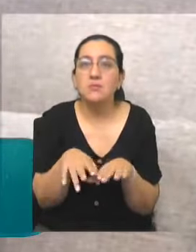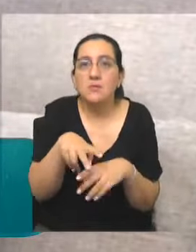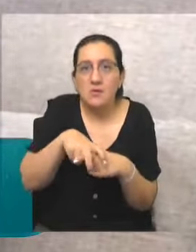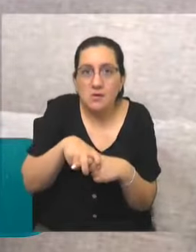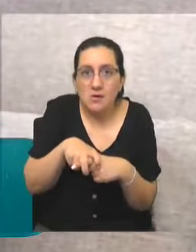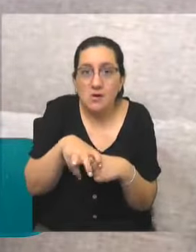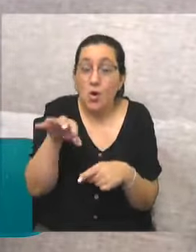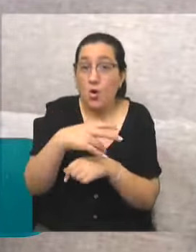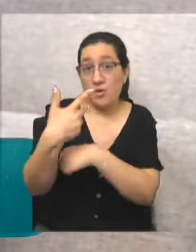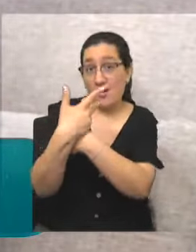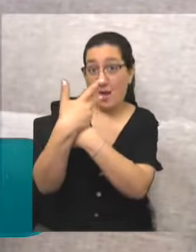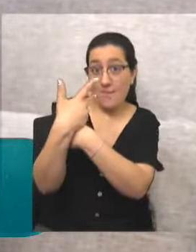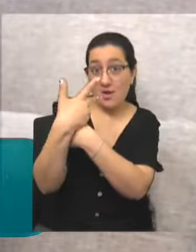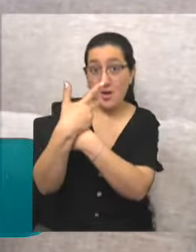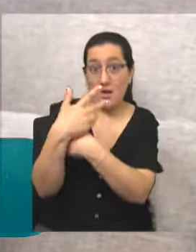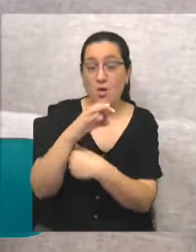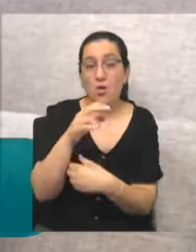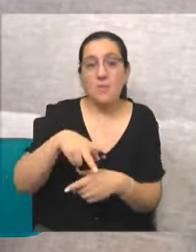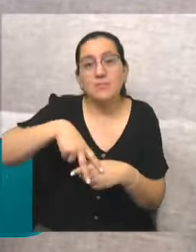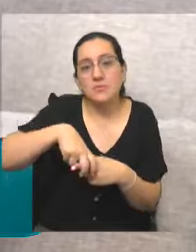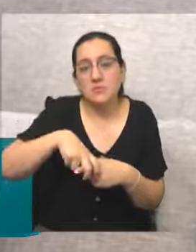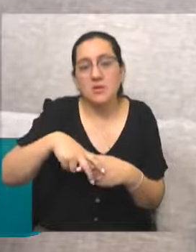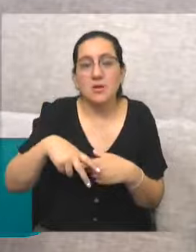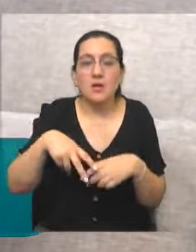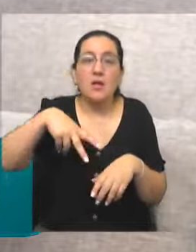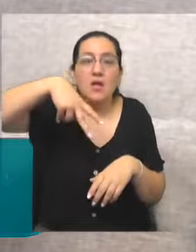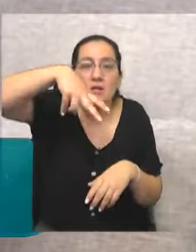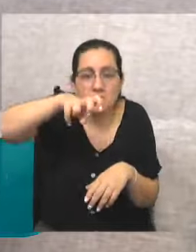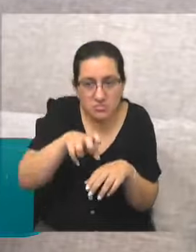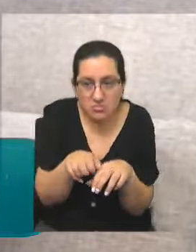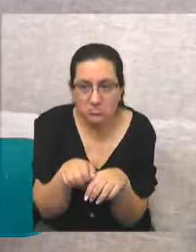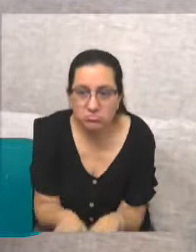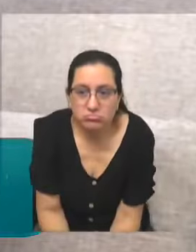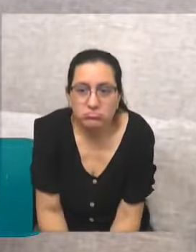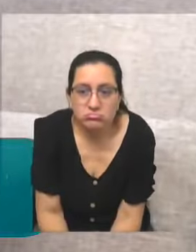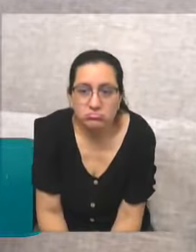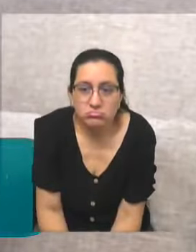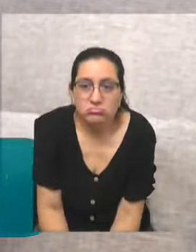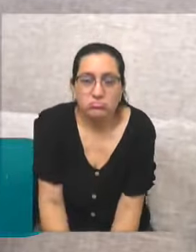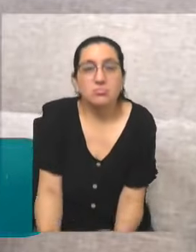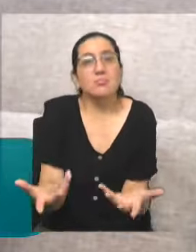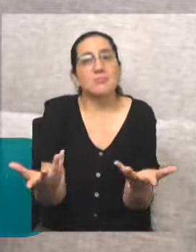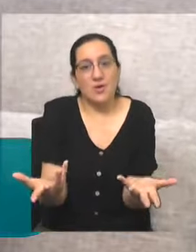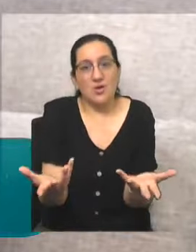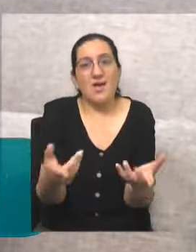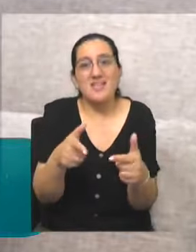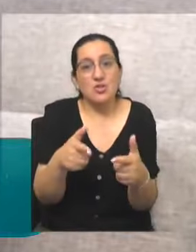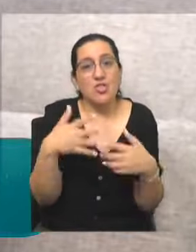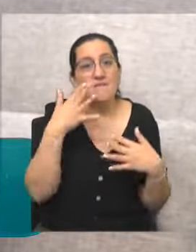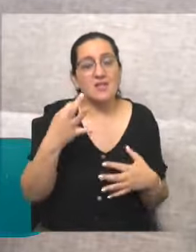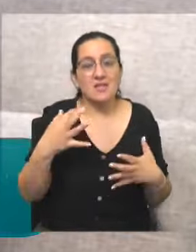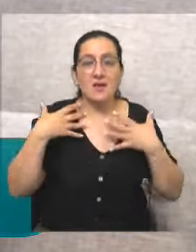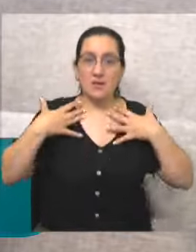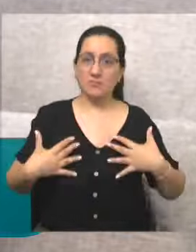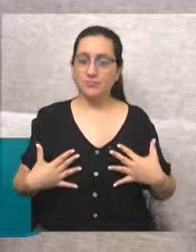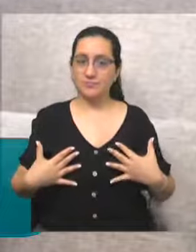una cámara, por ejemplo, en la posición de flexión de cadera, inclinados hacia adelante, nada, es realmente